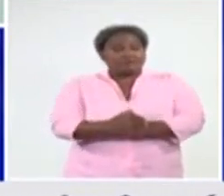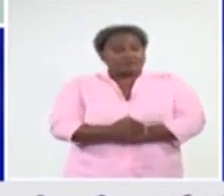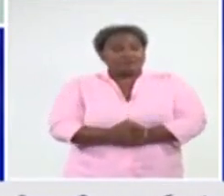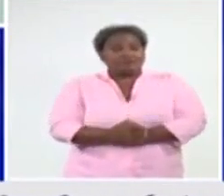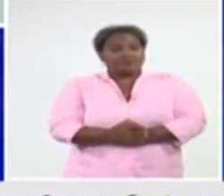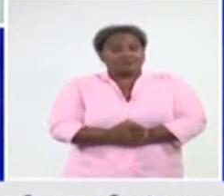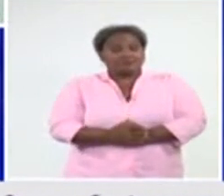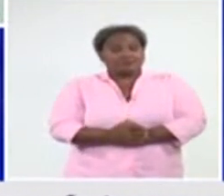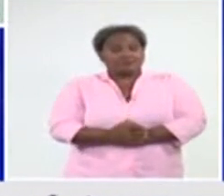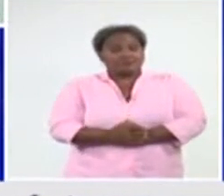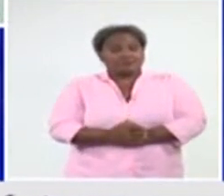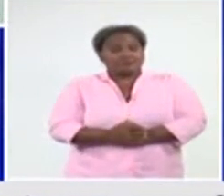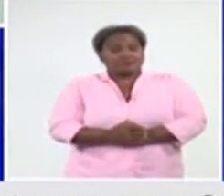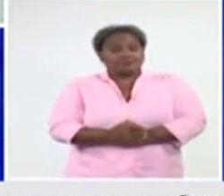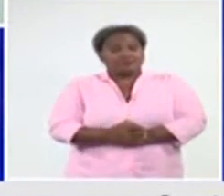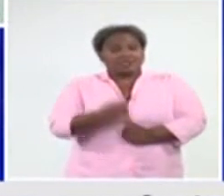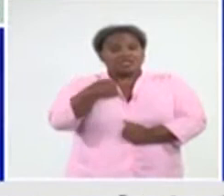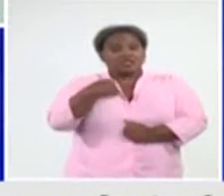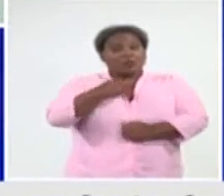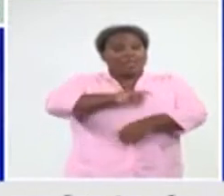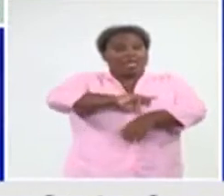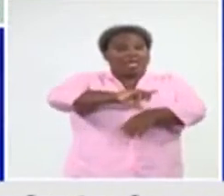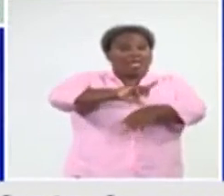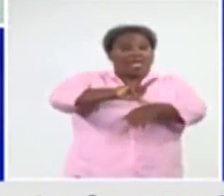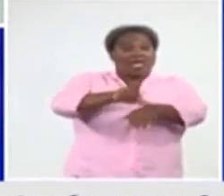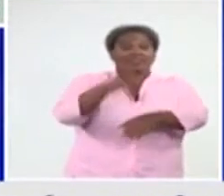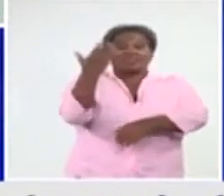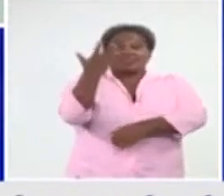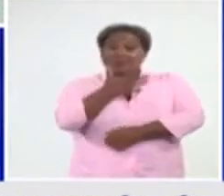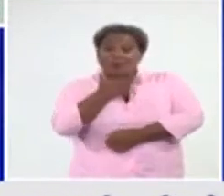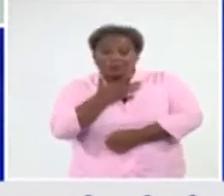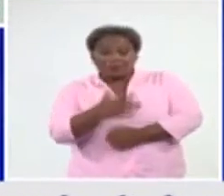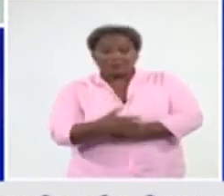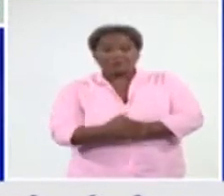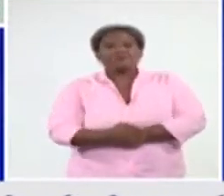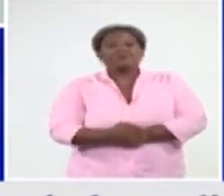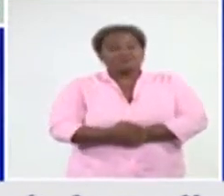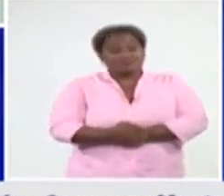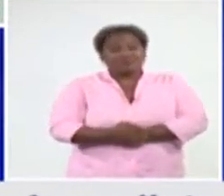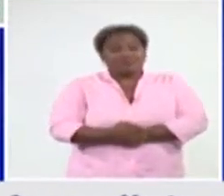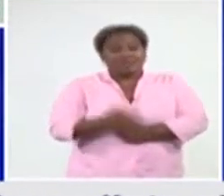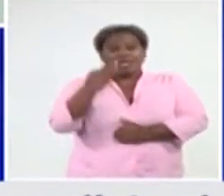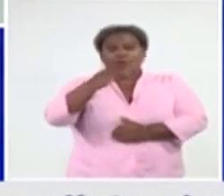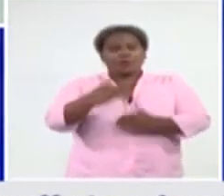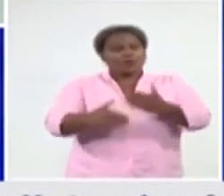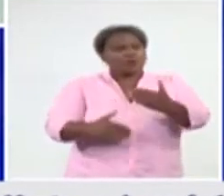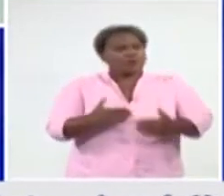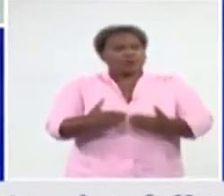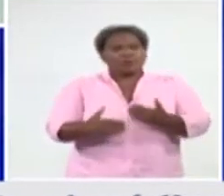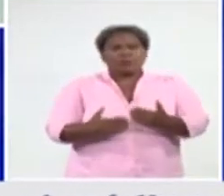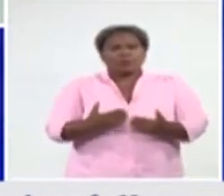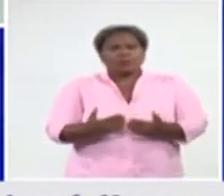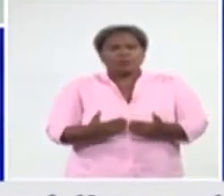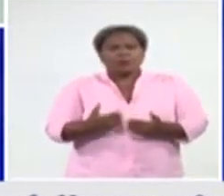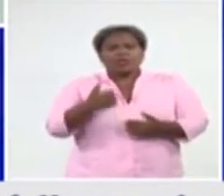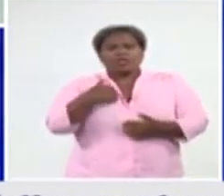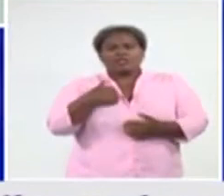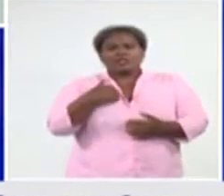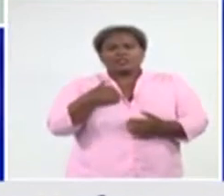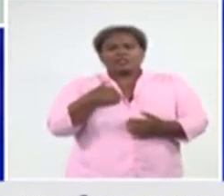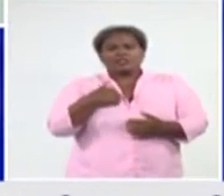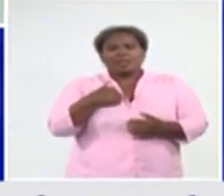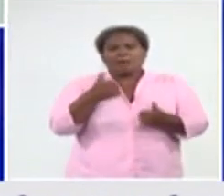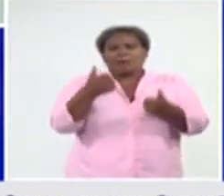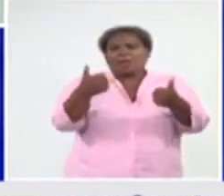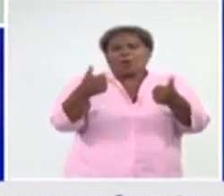Me disculpan si me he extendido en esto, pero o sea, el problema no es decir que estamos mejor, que estamos peor. El problema